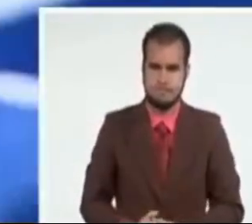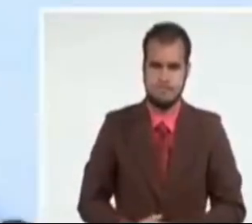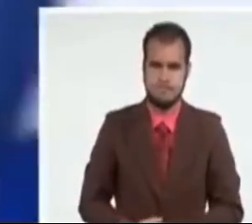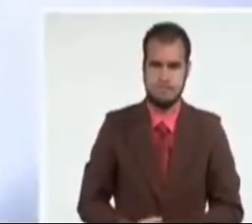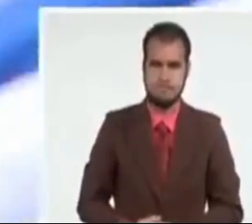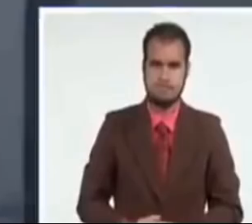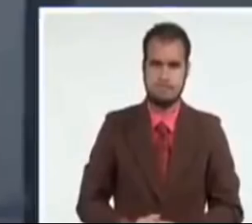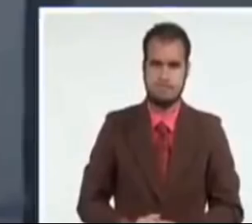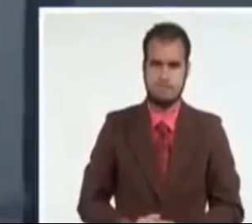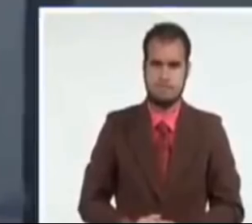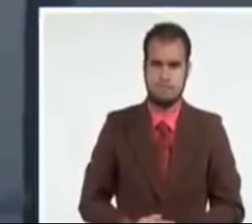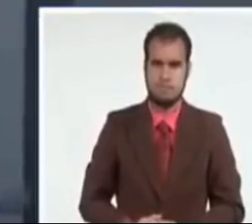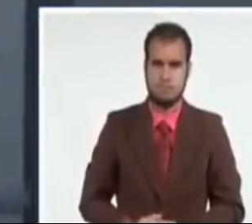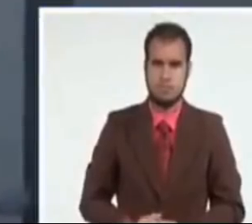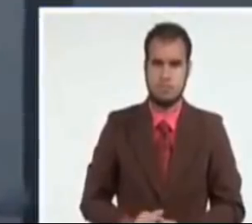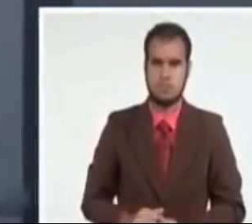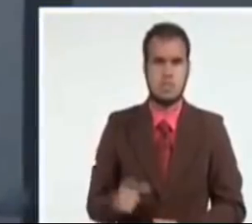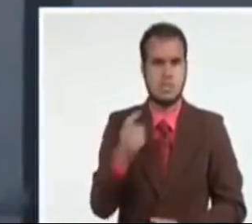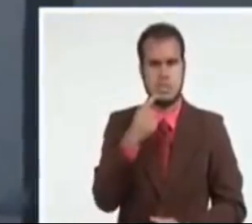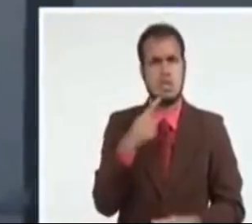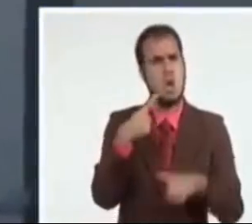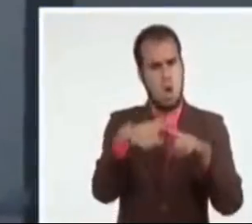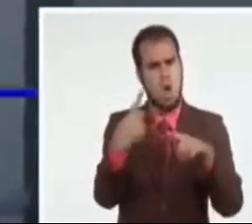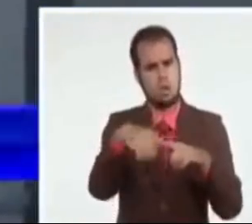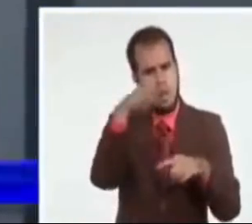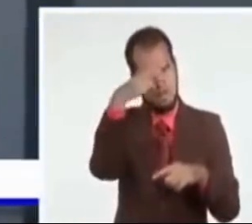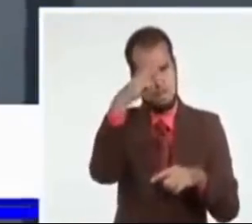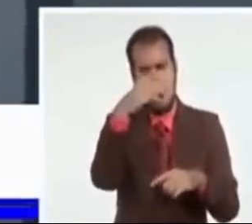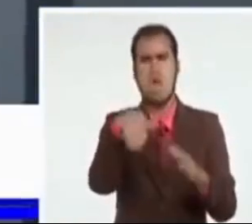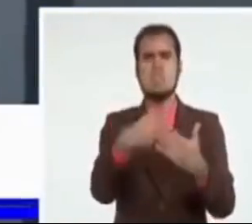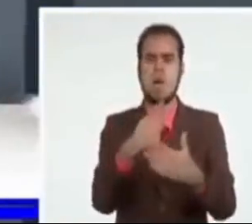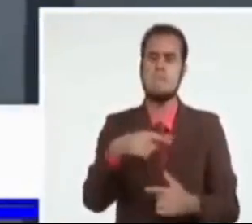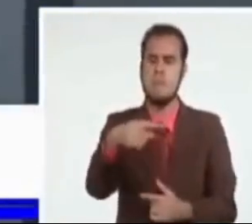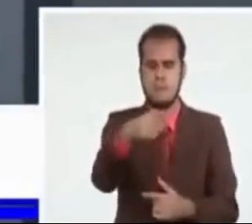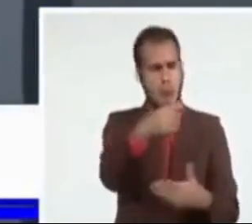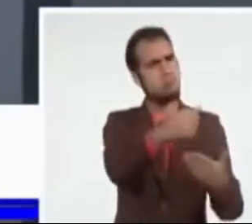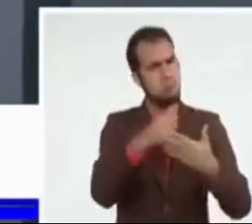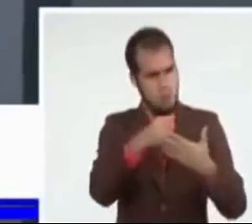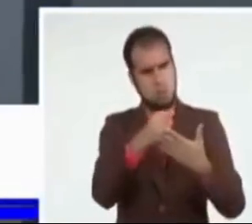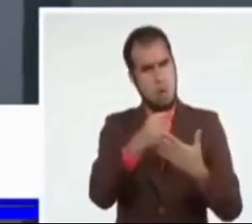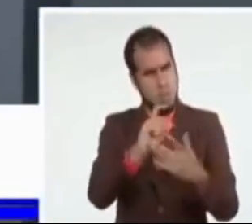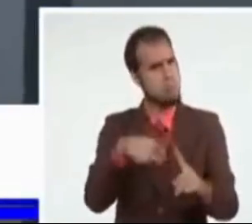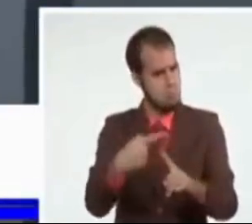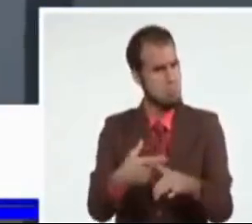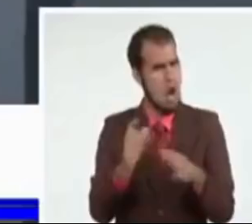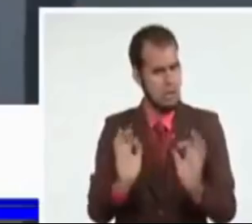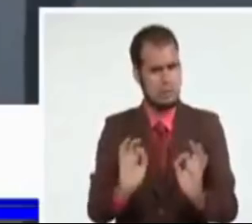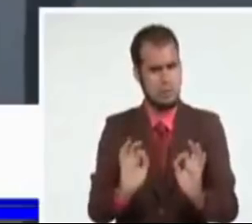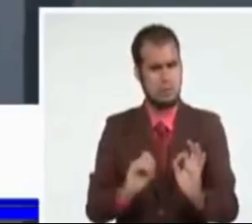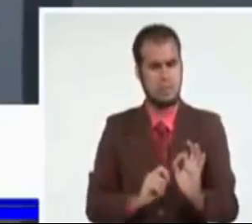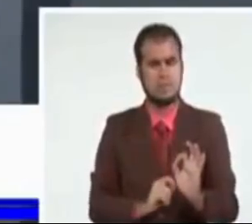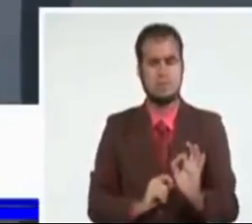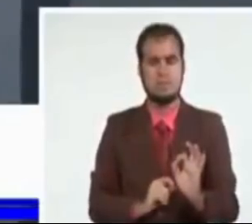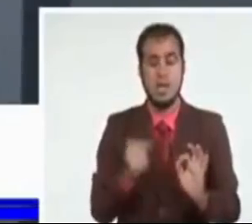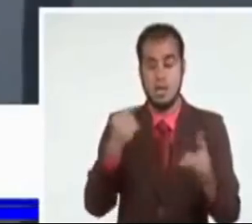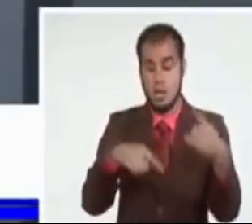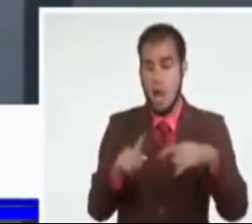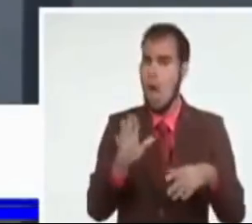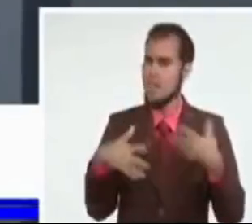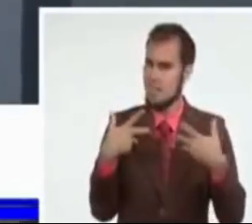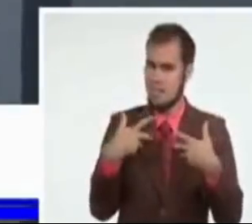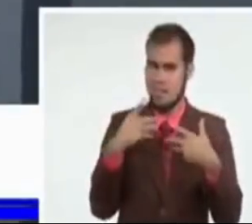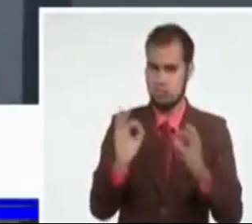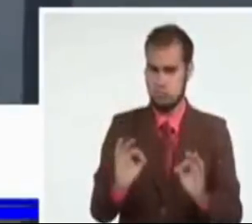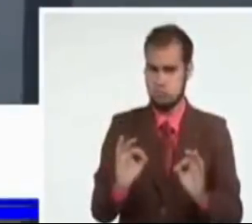recibir otras ayudas de México en los próximos días. Y en este sencillo acto oficial, pues